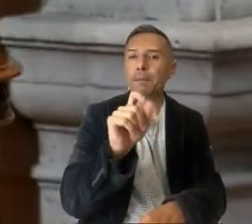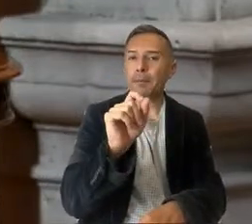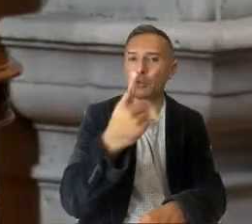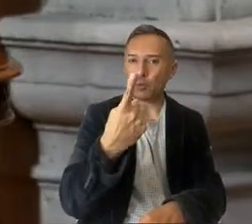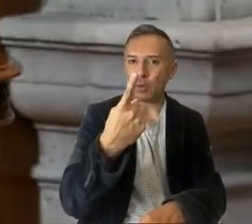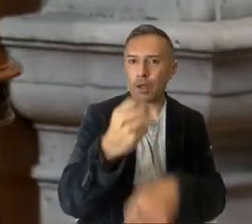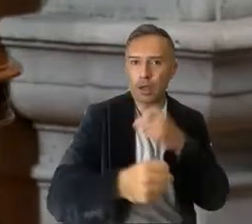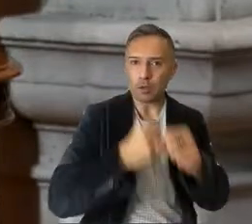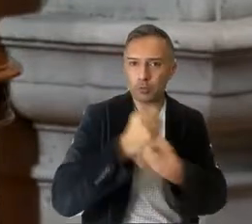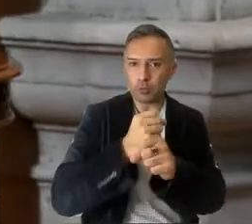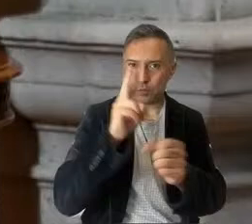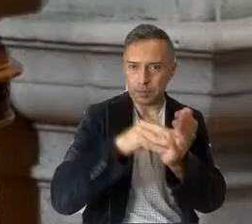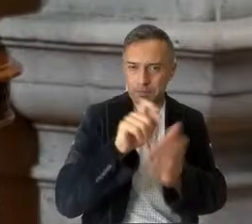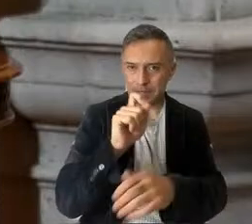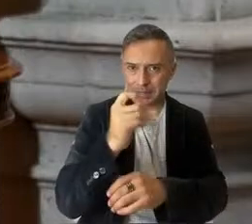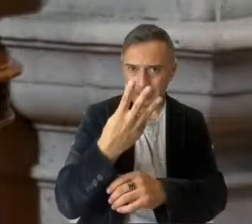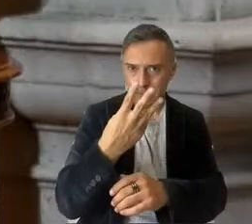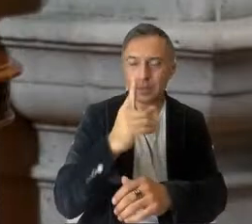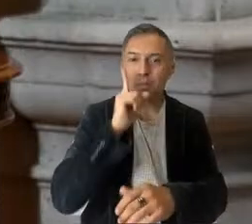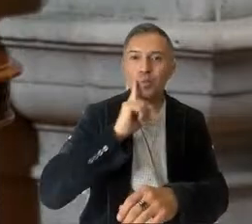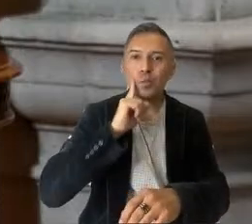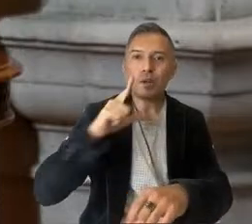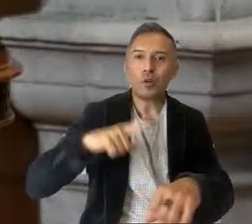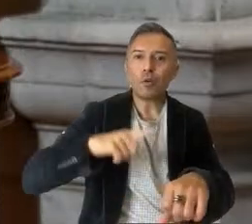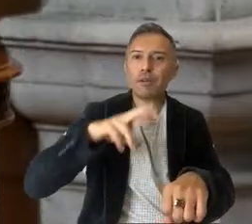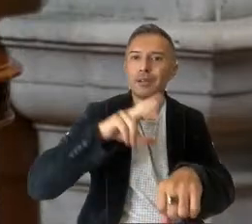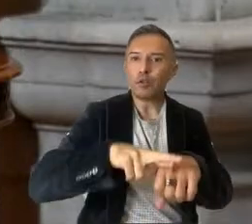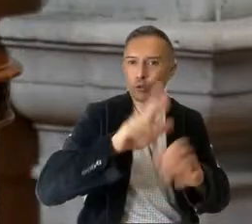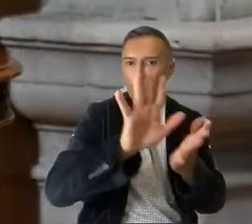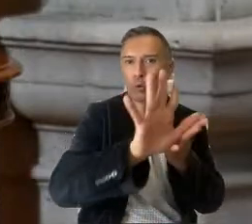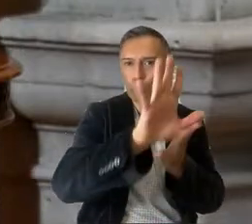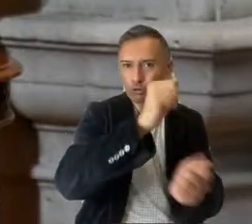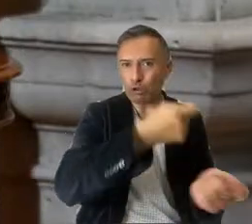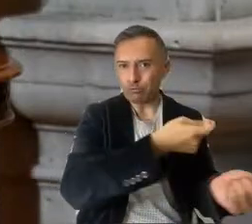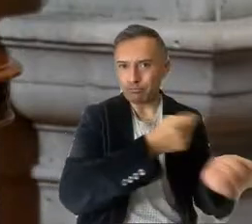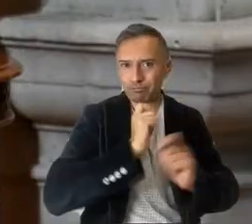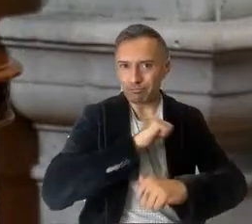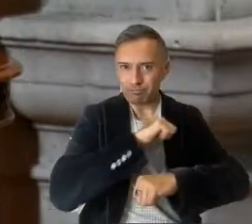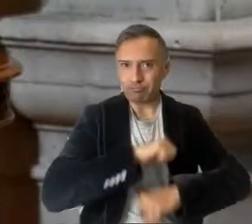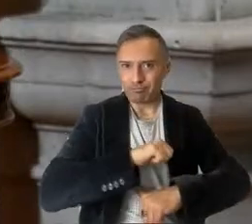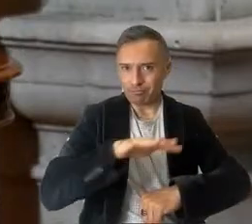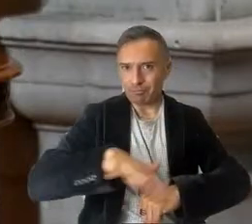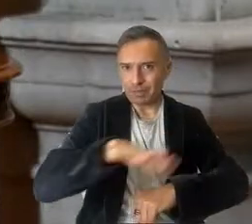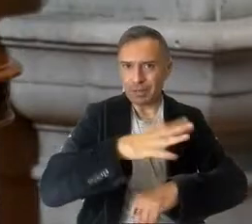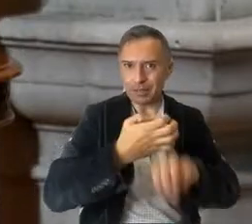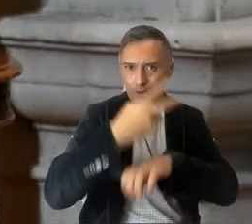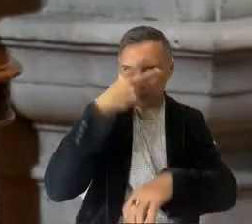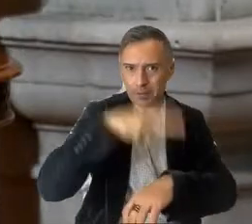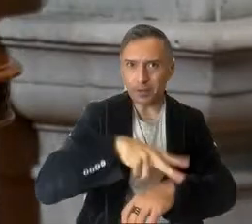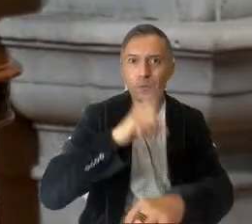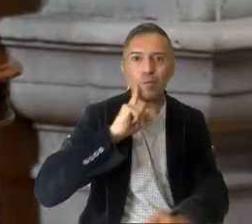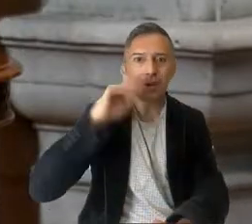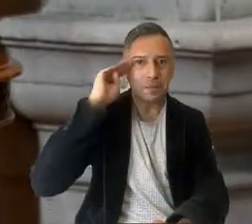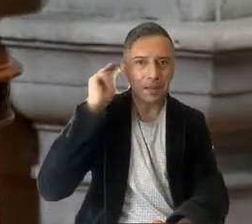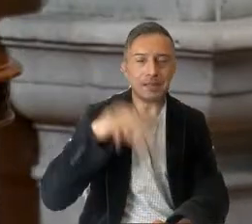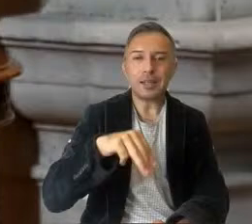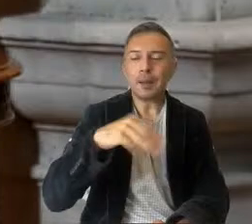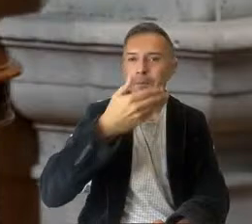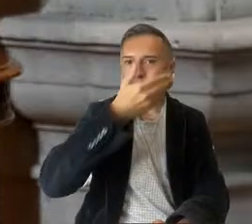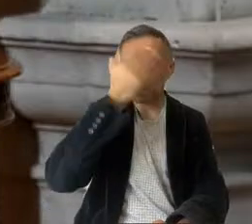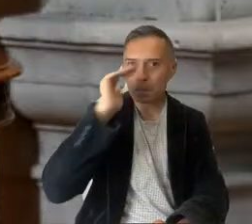del año 2023. La Gobernadora Constitucional del Estado de México, maestra Delfina